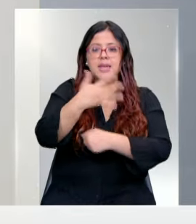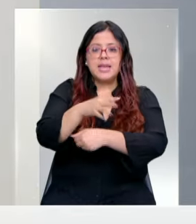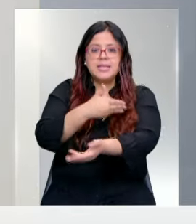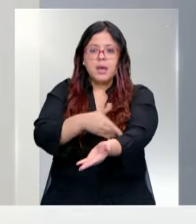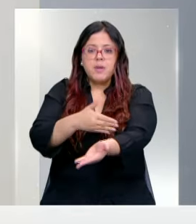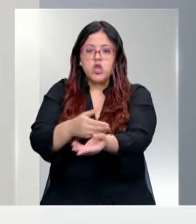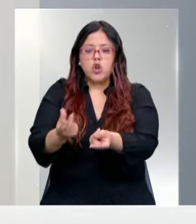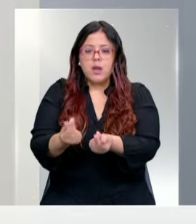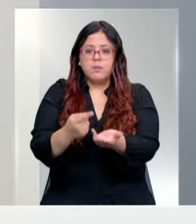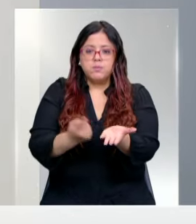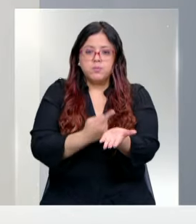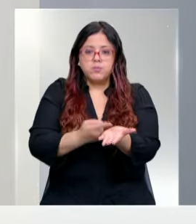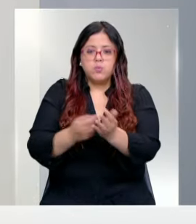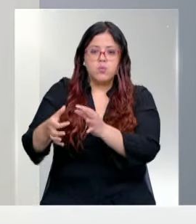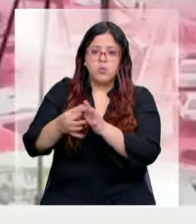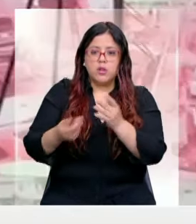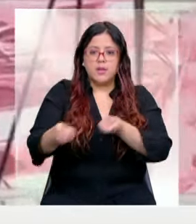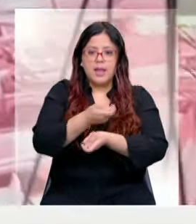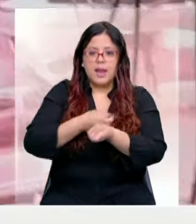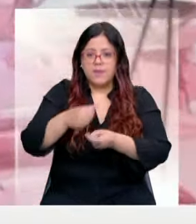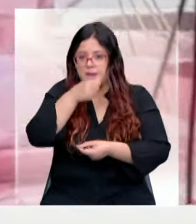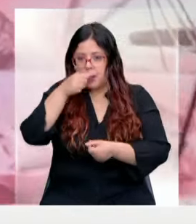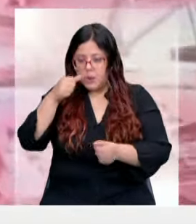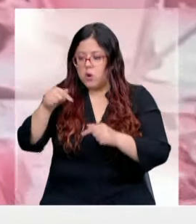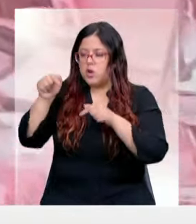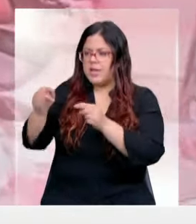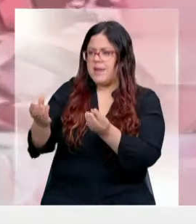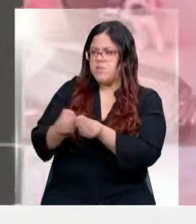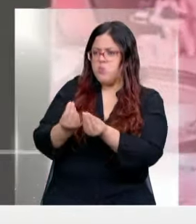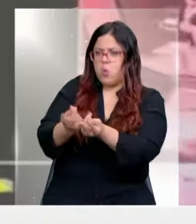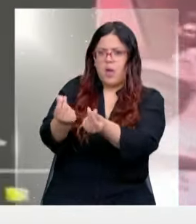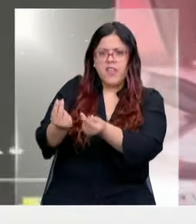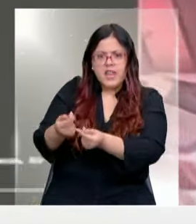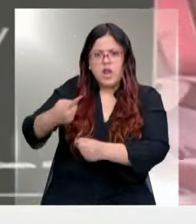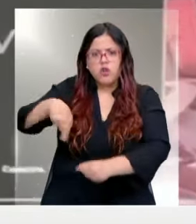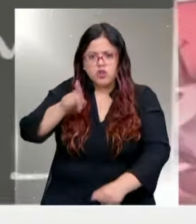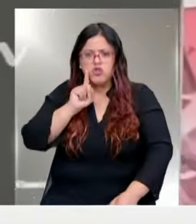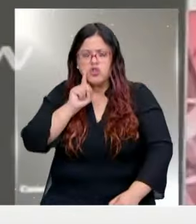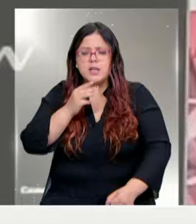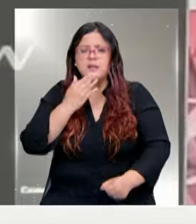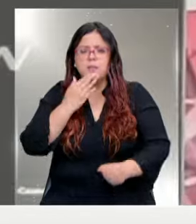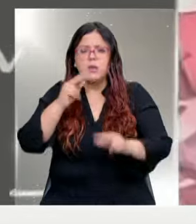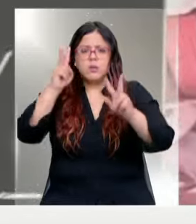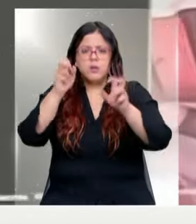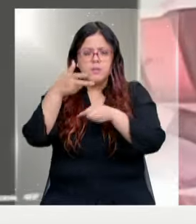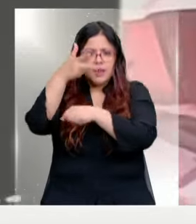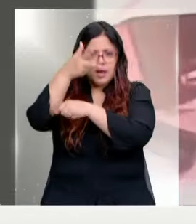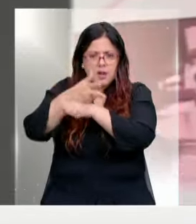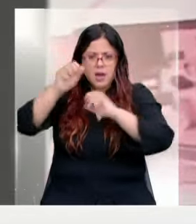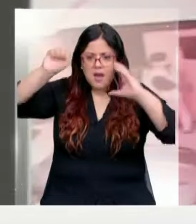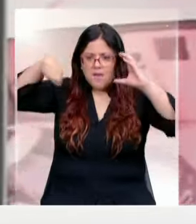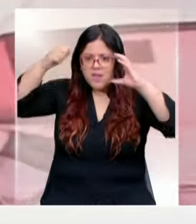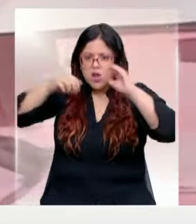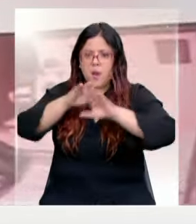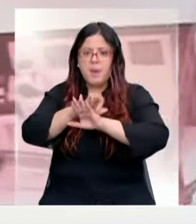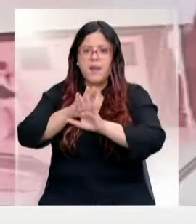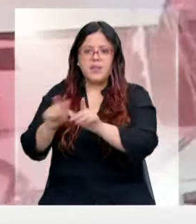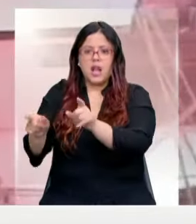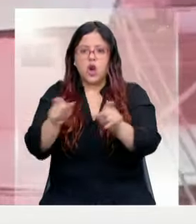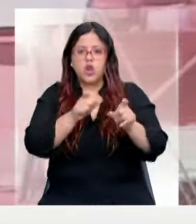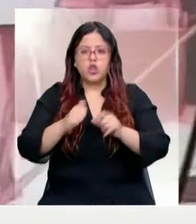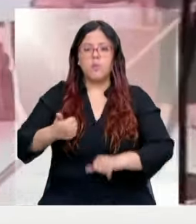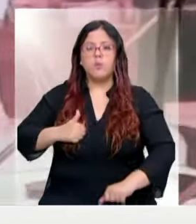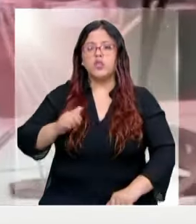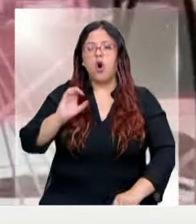de pesos en efectivo producto de la venta de droga. Fue tanto el poder económico que instalaron un sistema de cámaras para evitar el control policial o